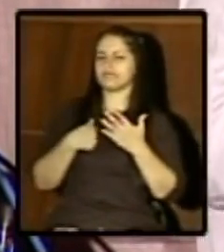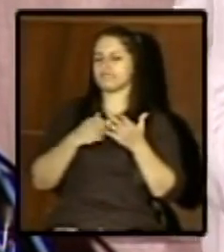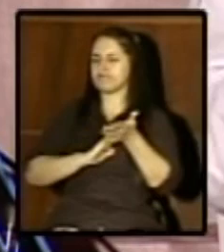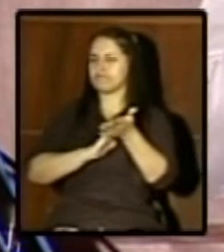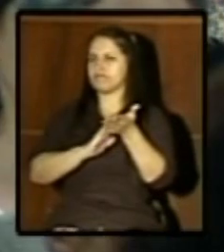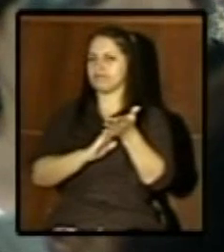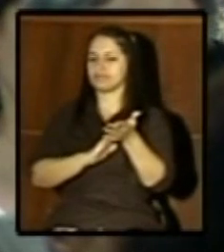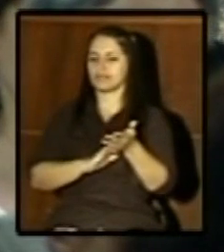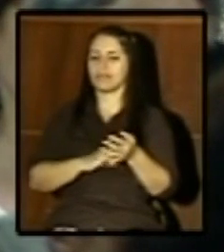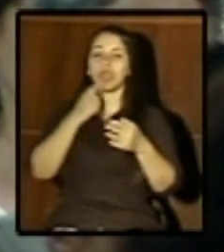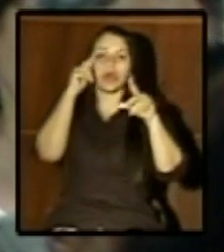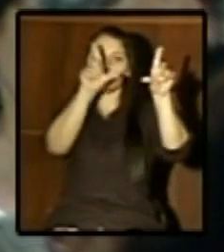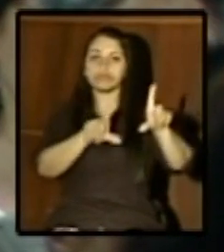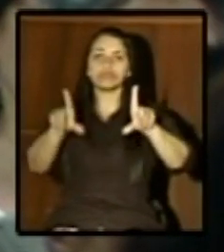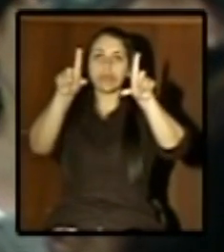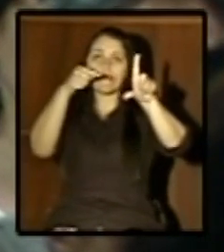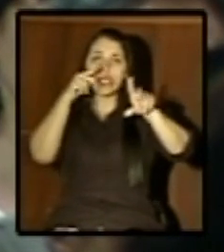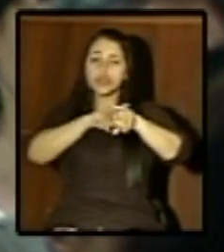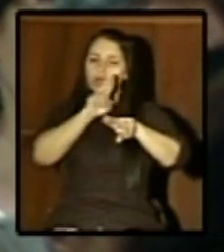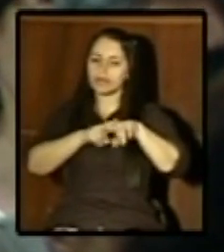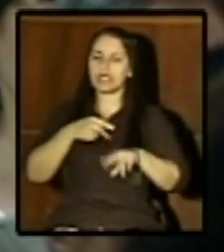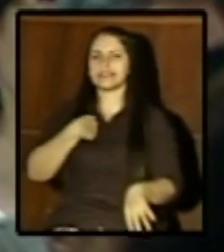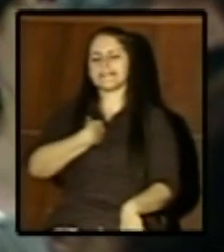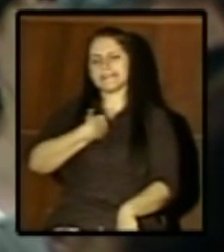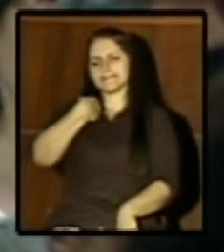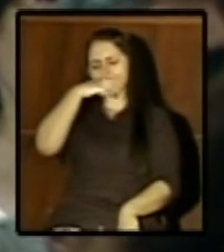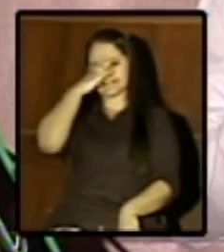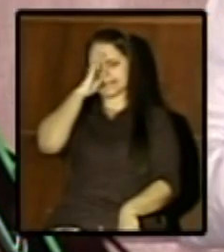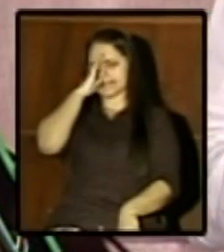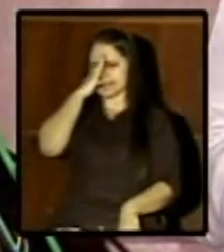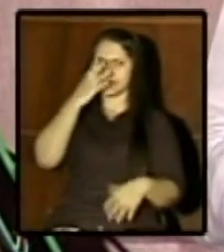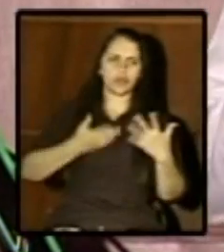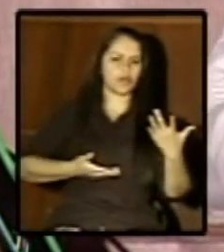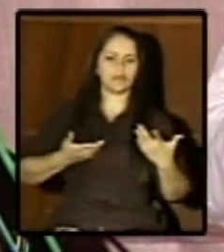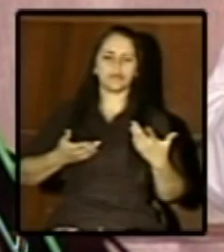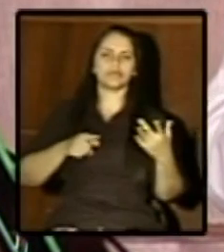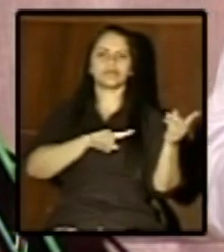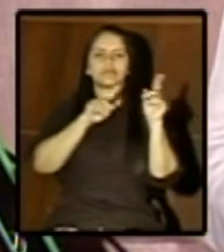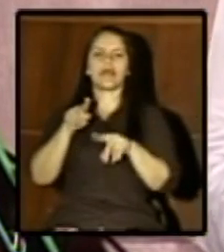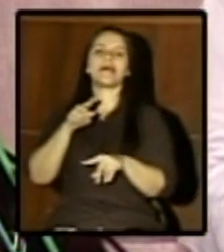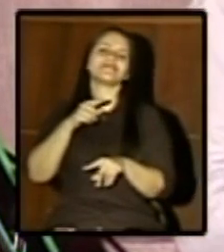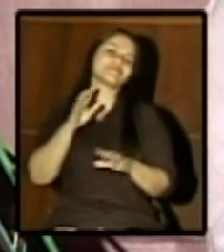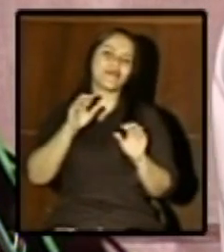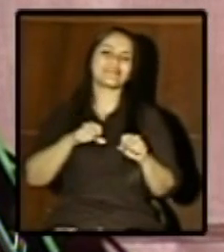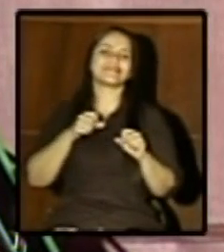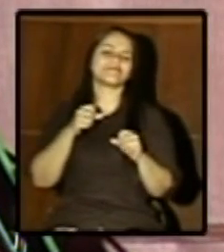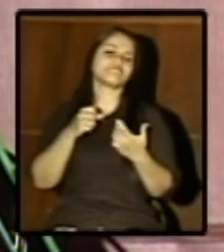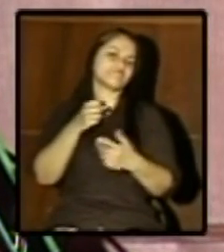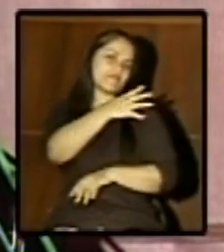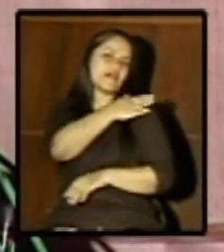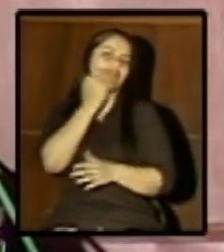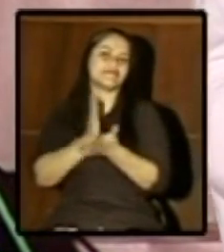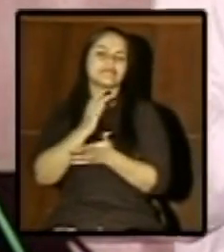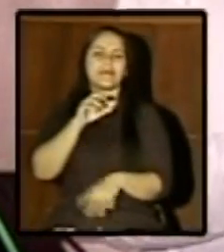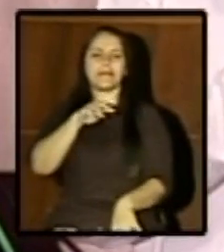veo el proceso degenerativo en las articulaciones, porque yo veo que está disminuido el espacio, todas esas cosas. Pero si la radiografía es normal, yo ya tengo que